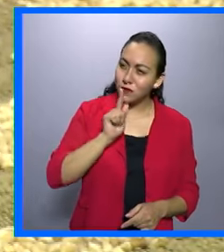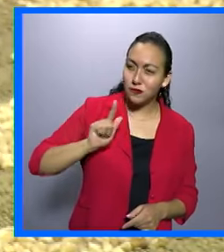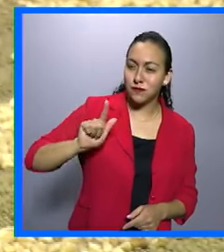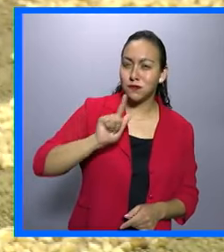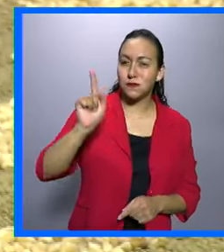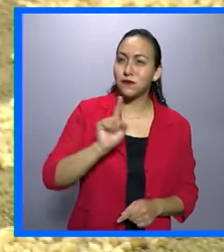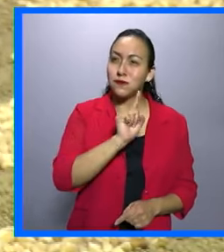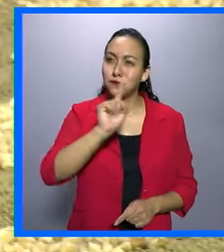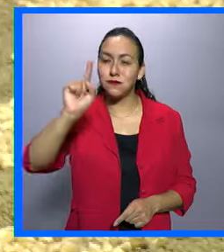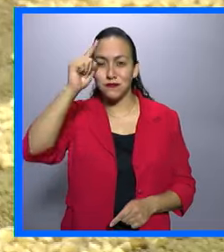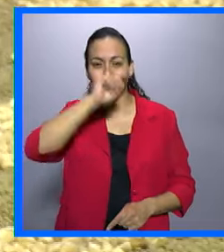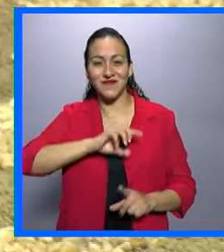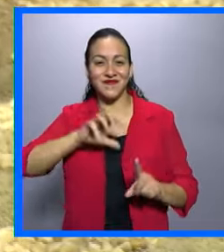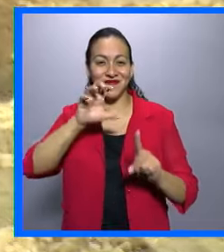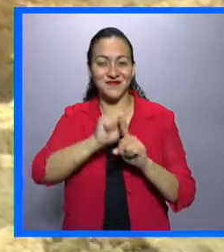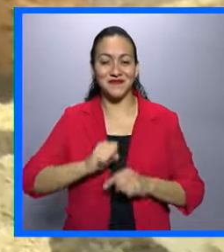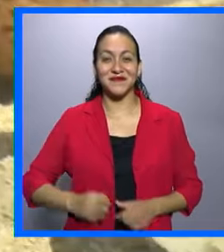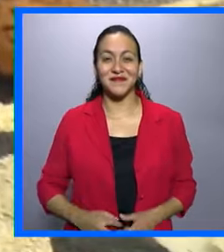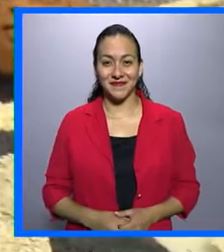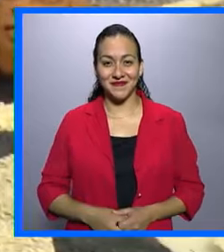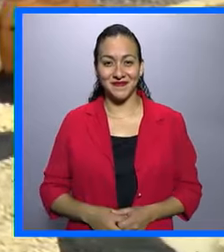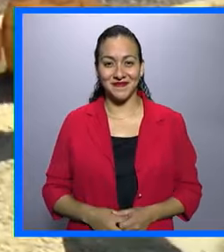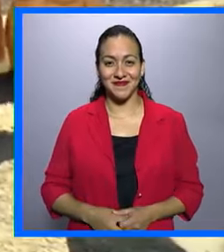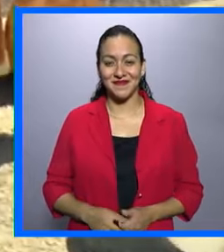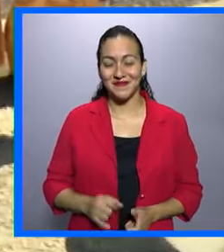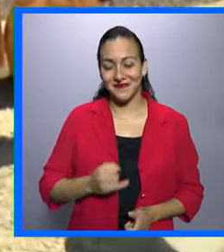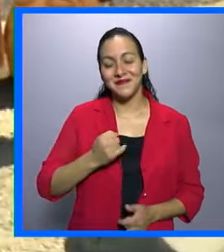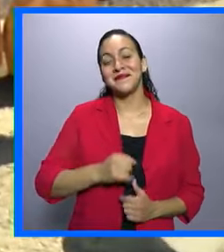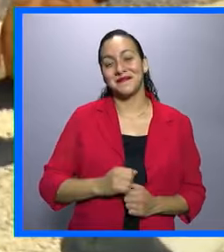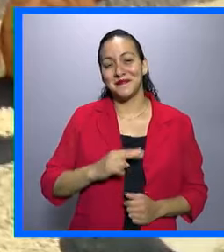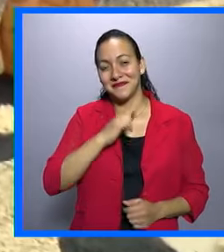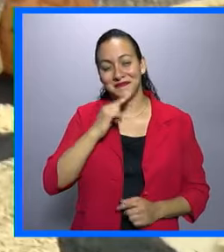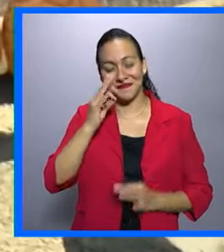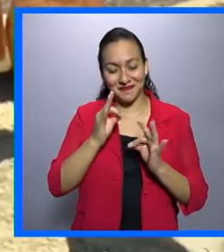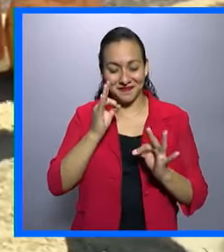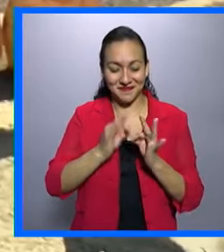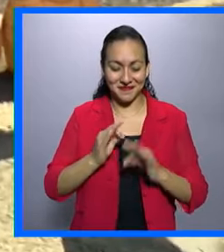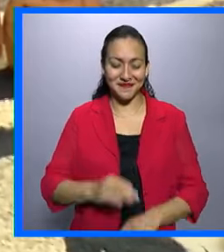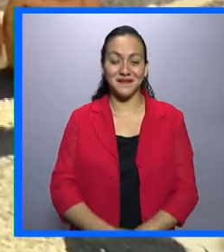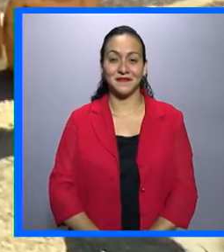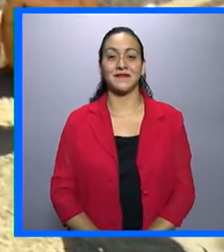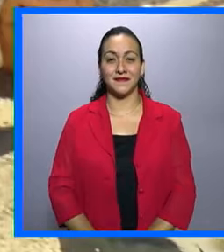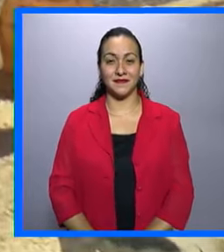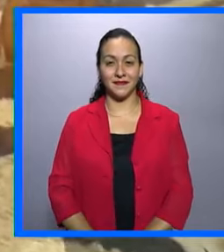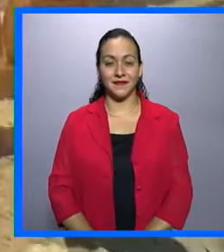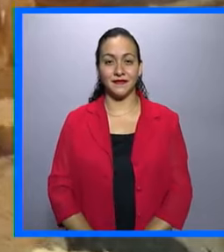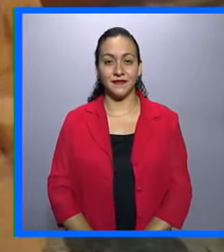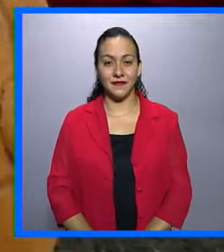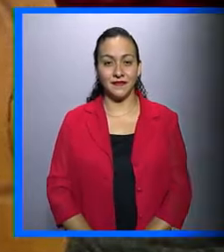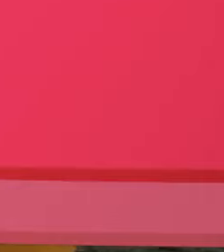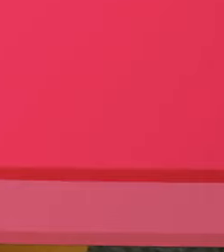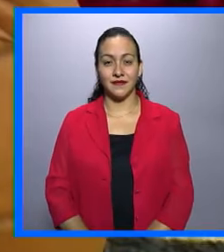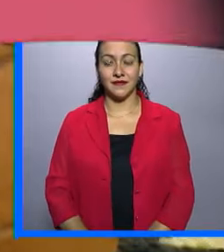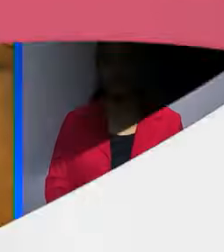del tiempo y el espacio. Con imágenes de Raúl Mendieta para Plural TV, Laura Murillo.